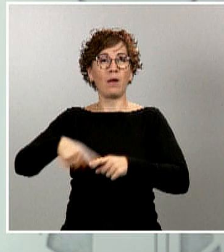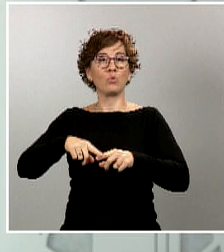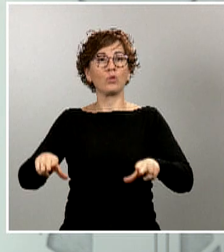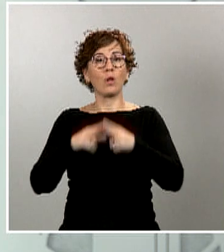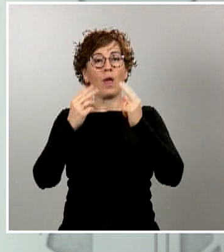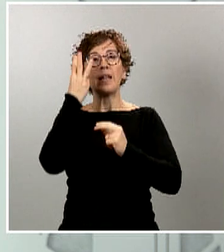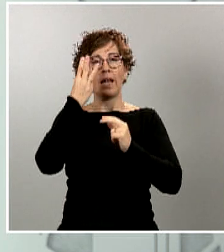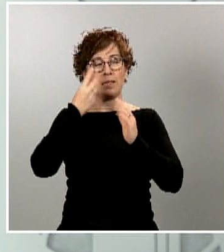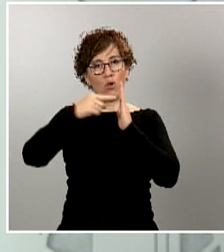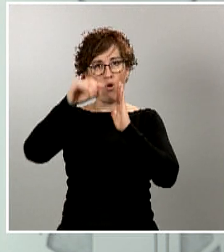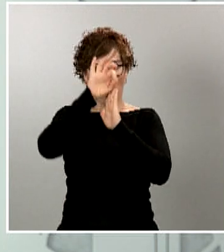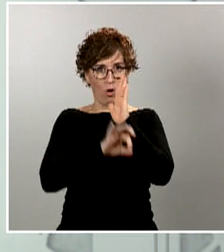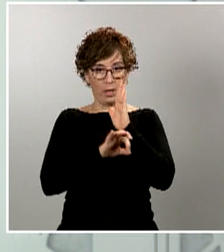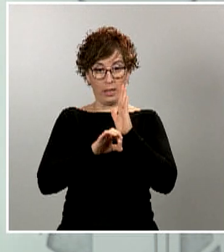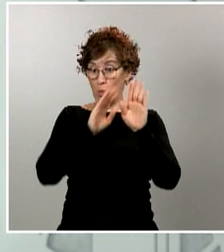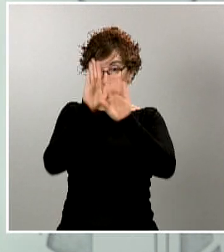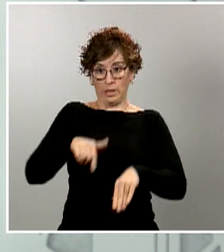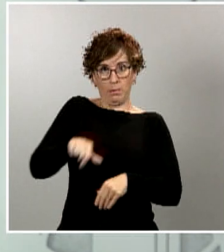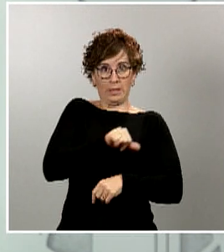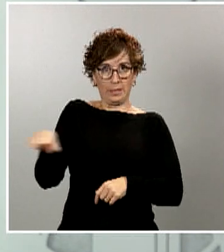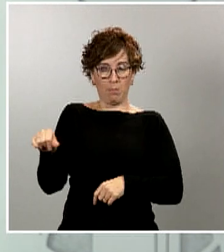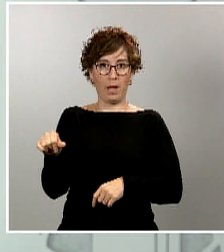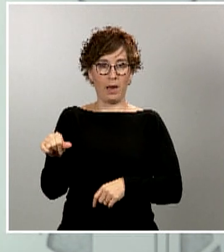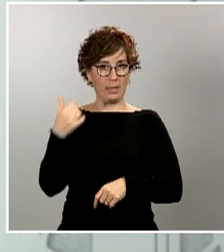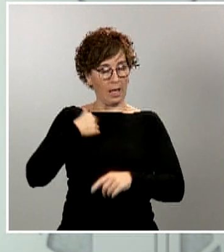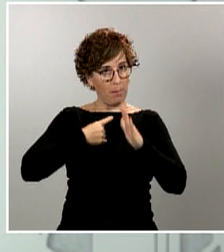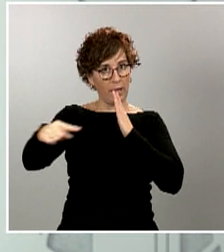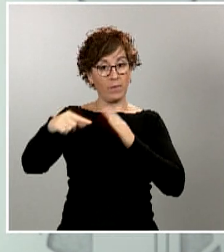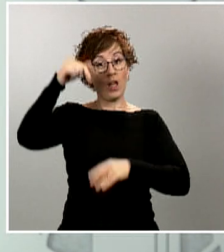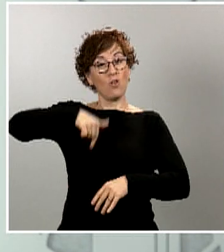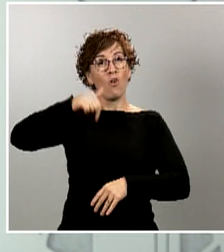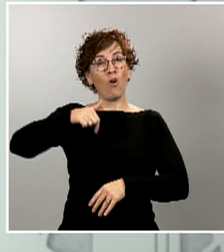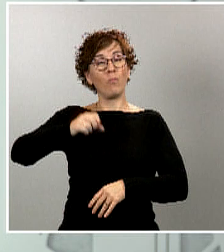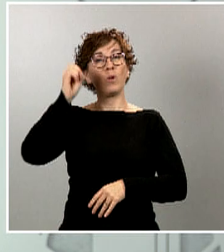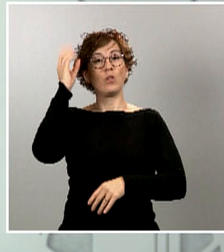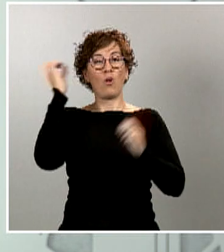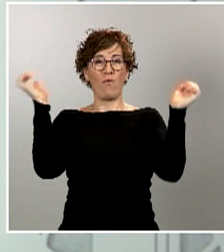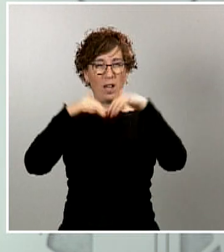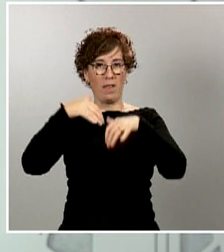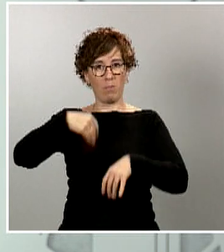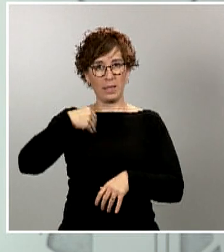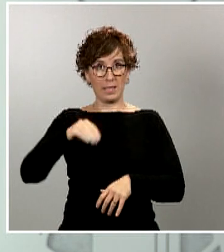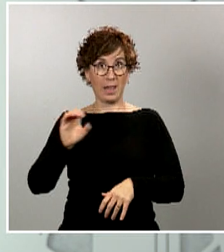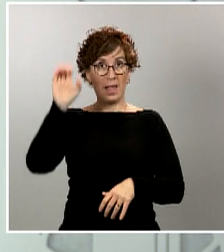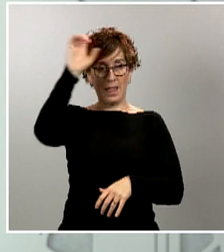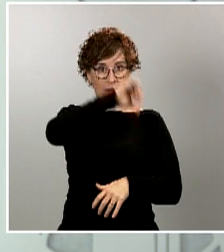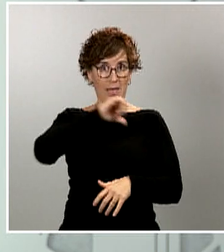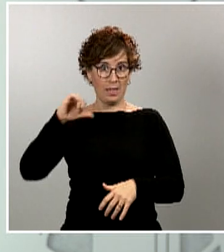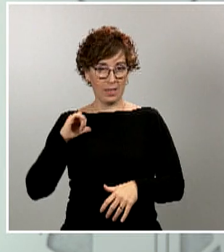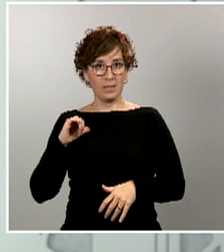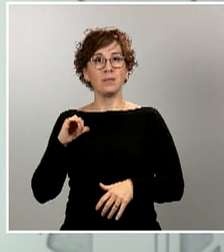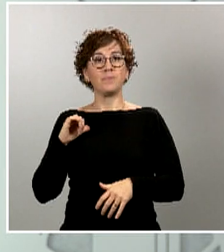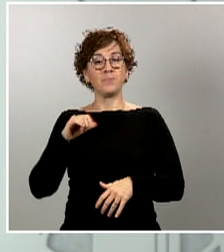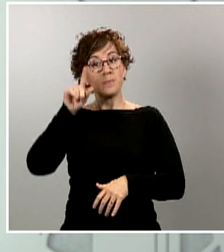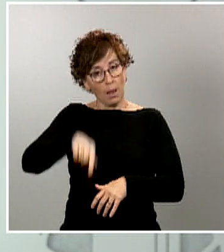misma semana. Y hoy, en la conferencia que ha tenido el presidente del Gobierno con los presidentes de comunidades autónomas y en la que también hemos